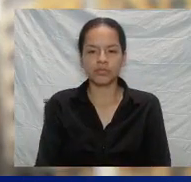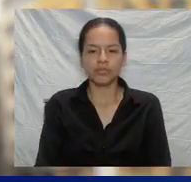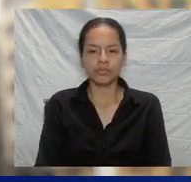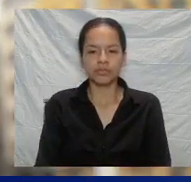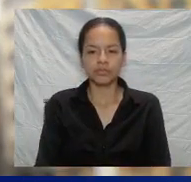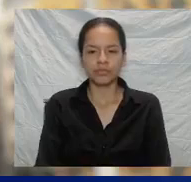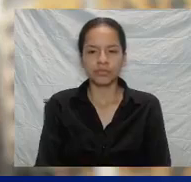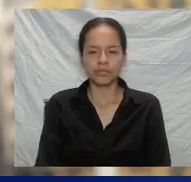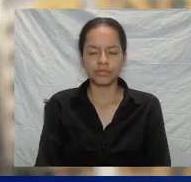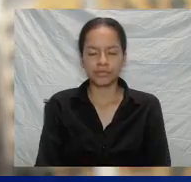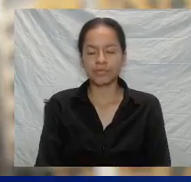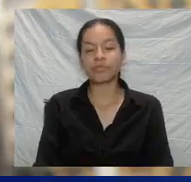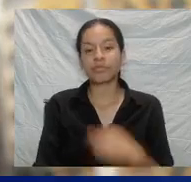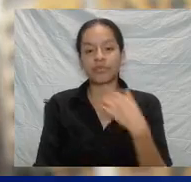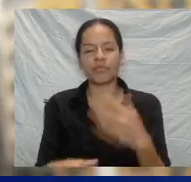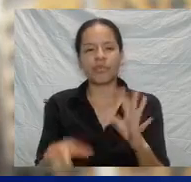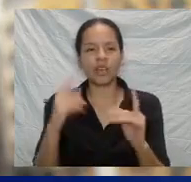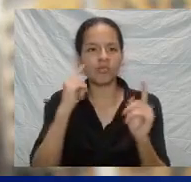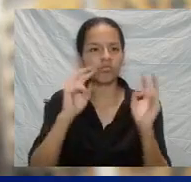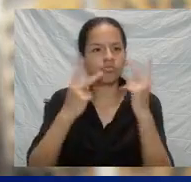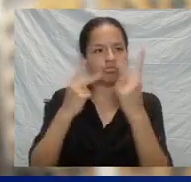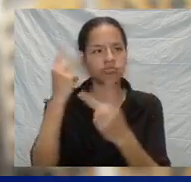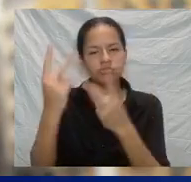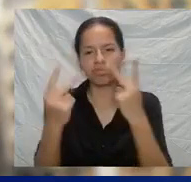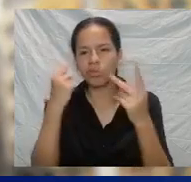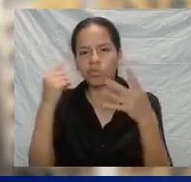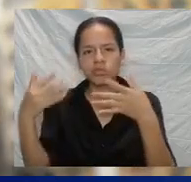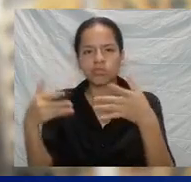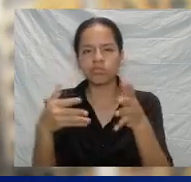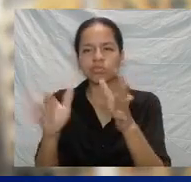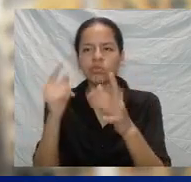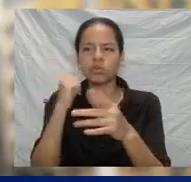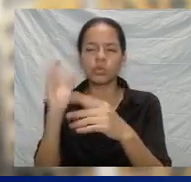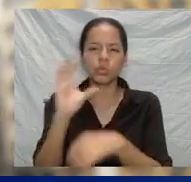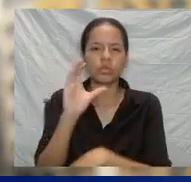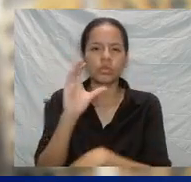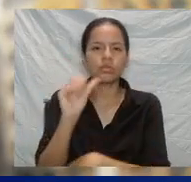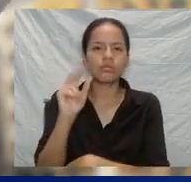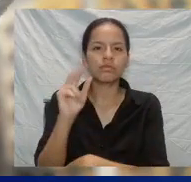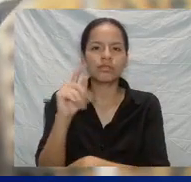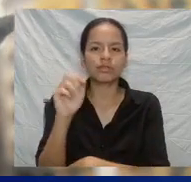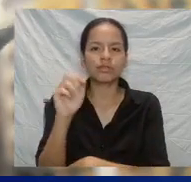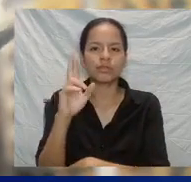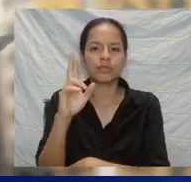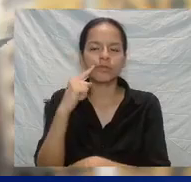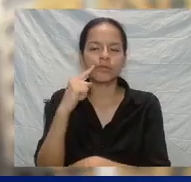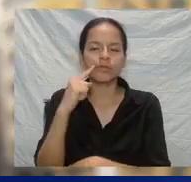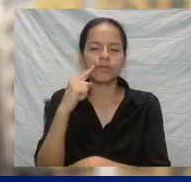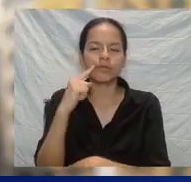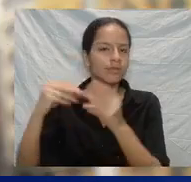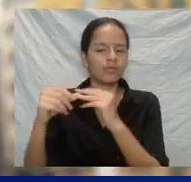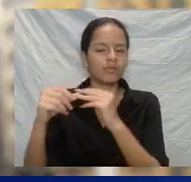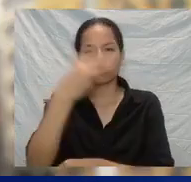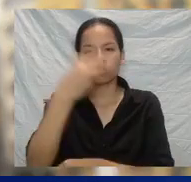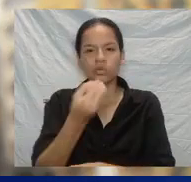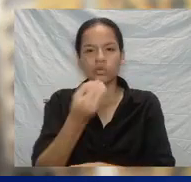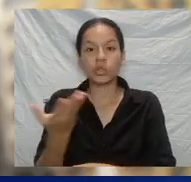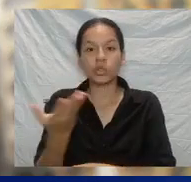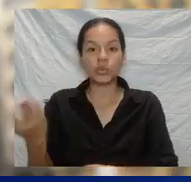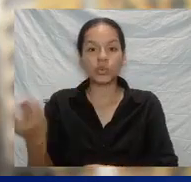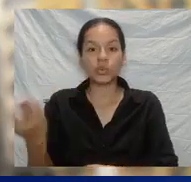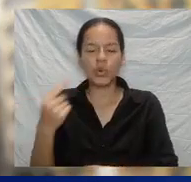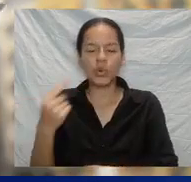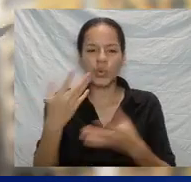haciendo remodelación limpieza restauración nuestro querido y hermoso municipio está quedando maravilloso con